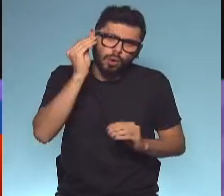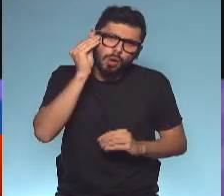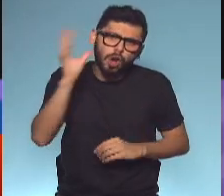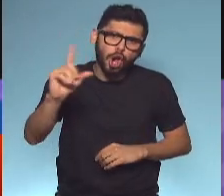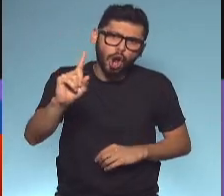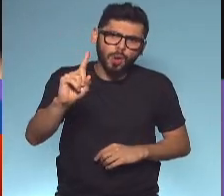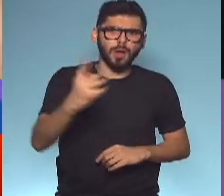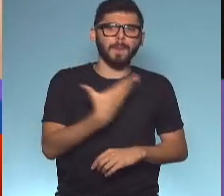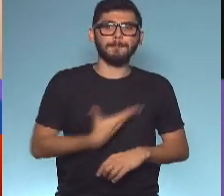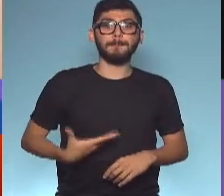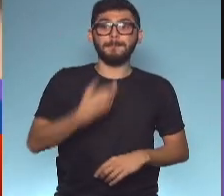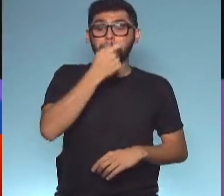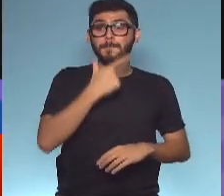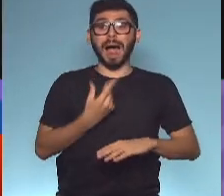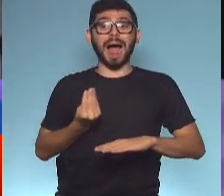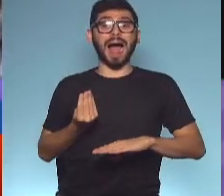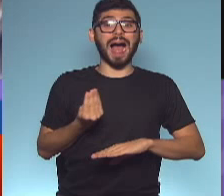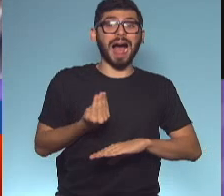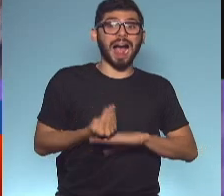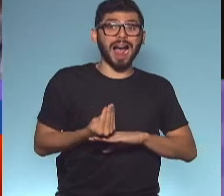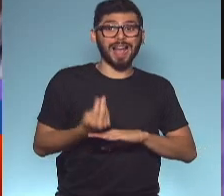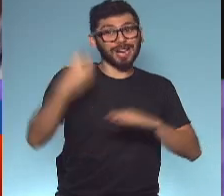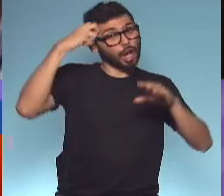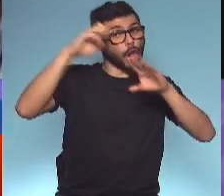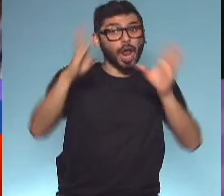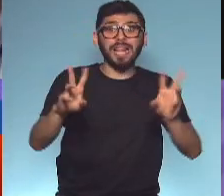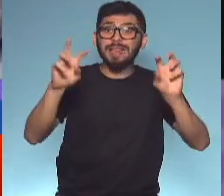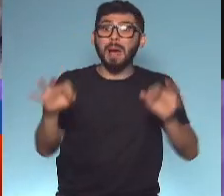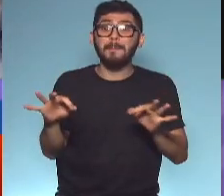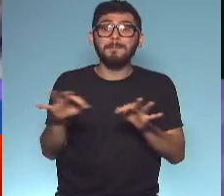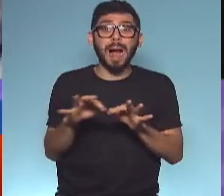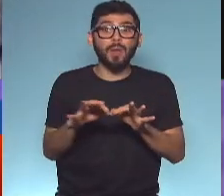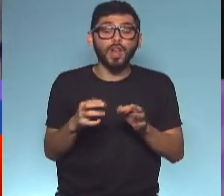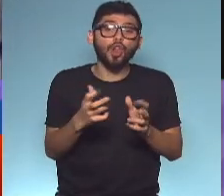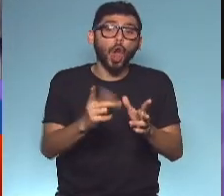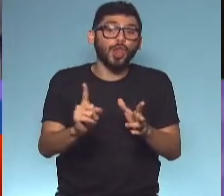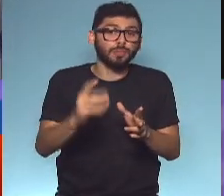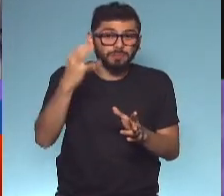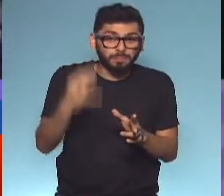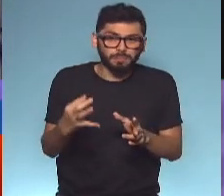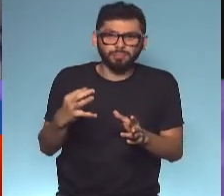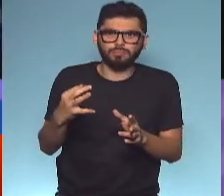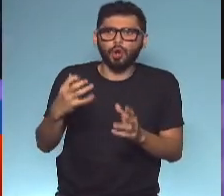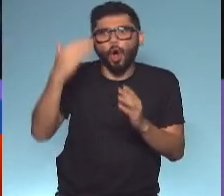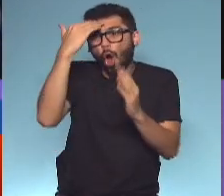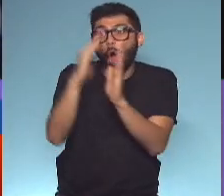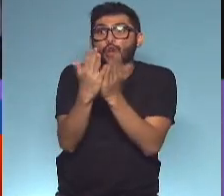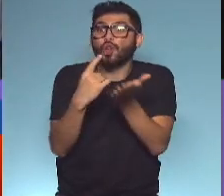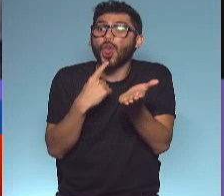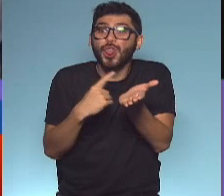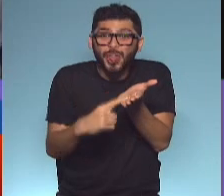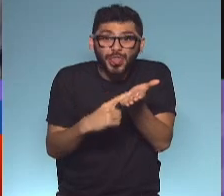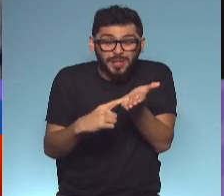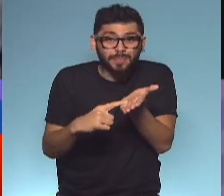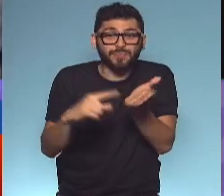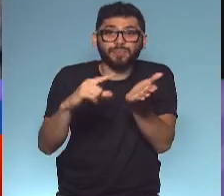presidente Macri en la Asamblea Legislativa, ni siquiera mencionó la cuestión Malvinas, algo que está planteado en nuestra propia Constitución Nacional, en la